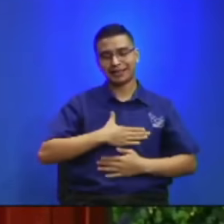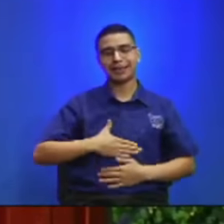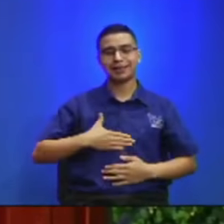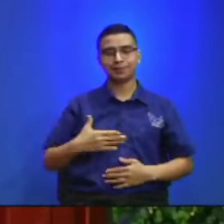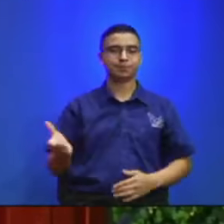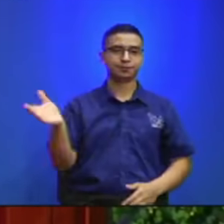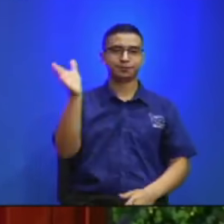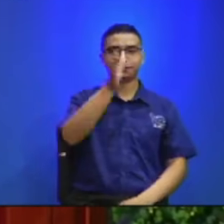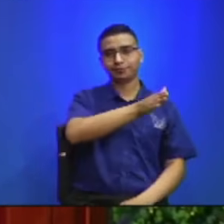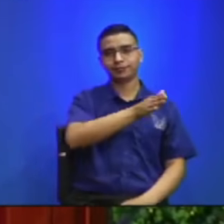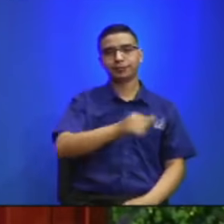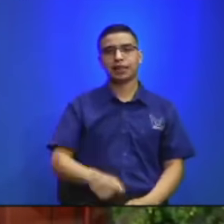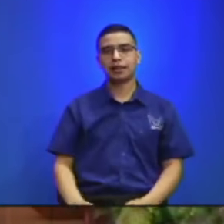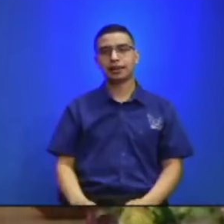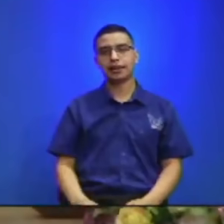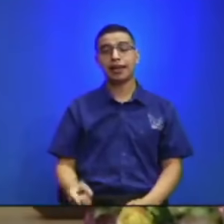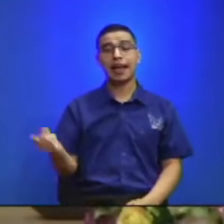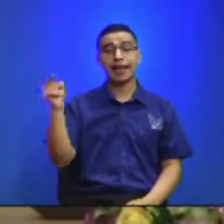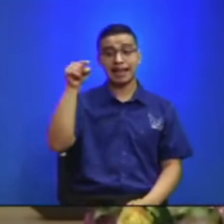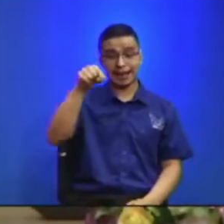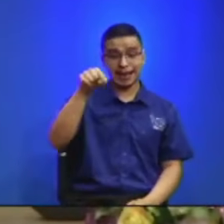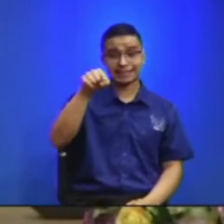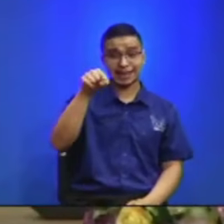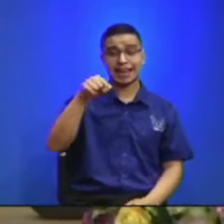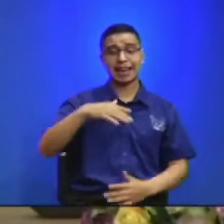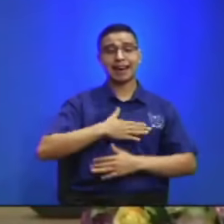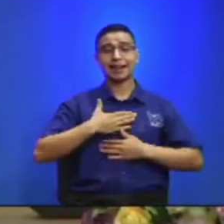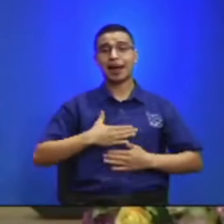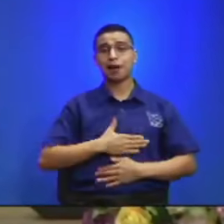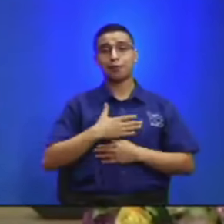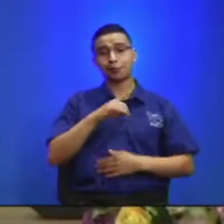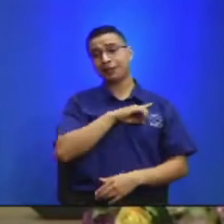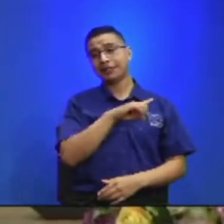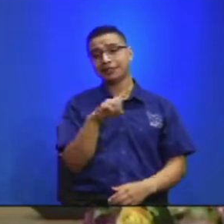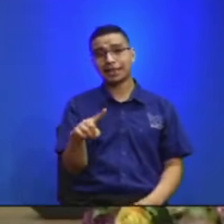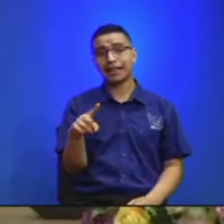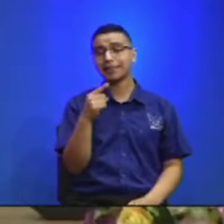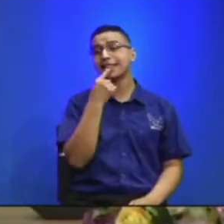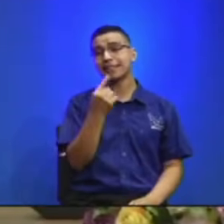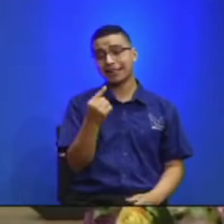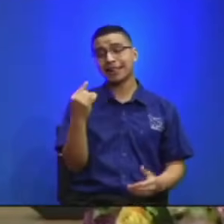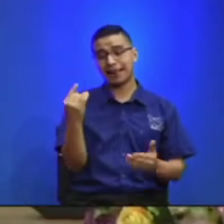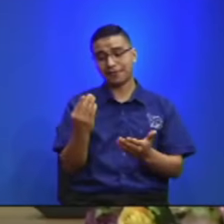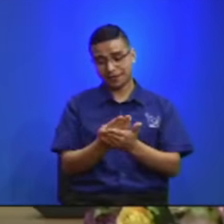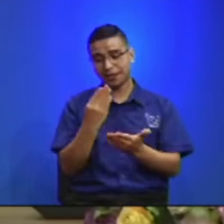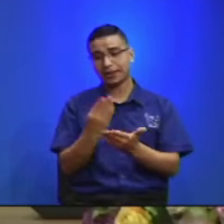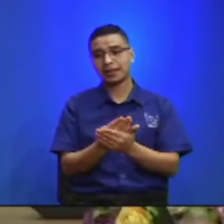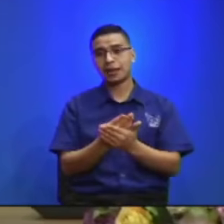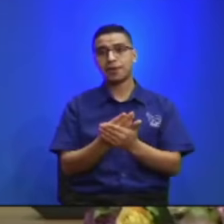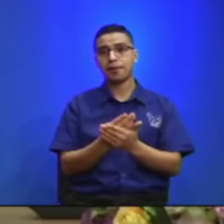entonces dentro de ese deleite está por ejemplo mirar tan bueno